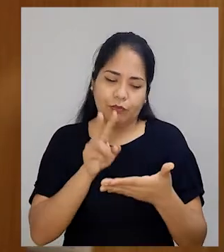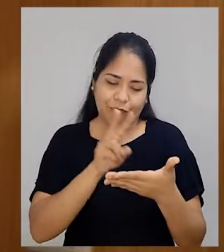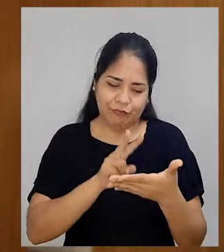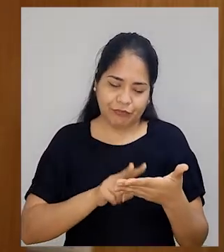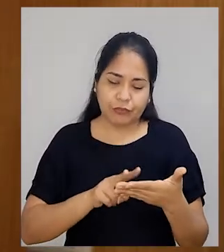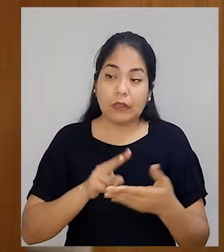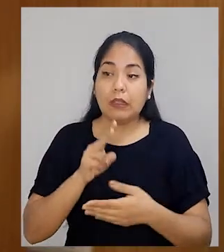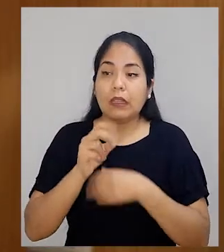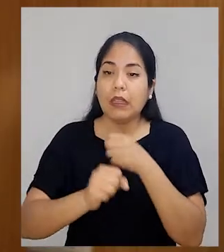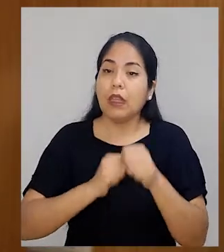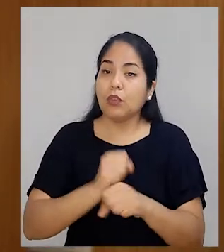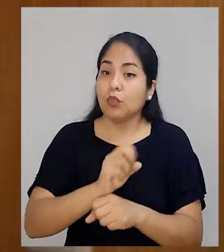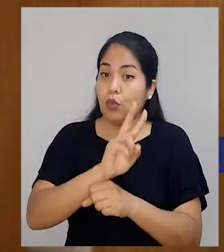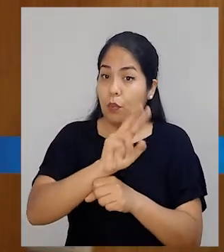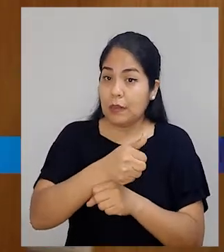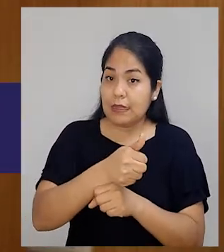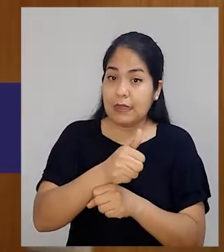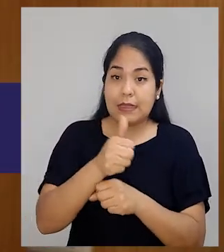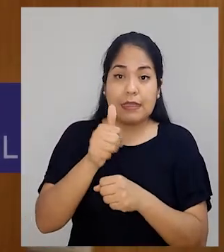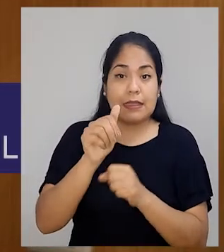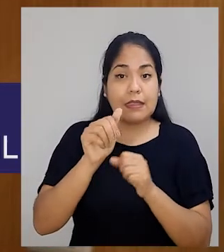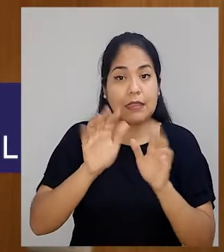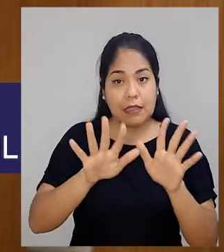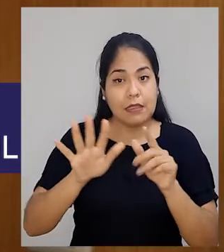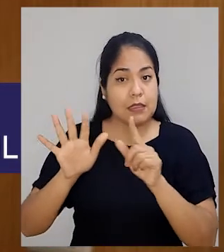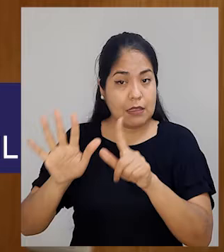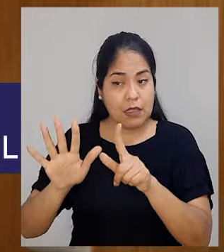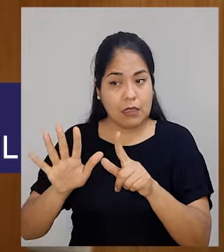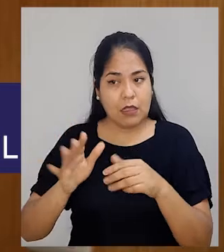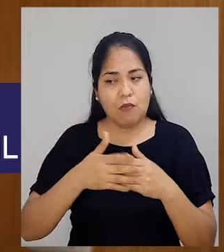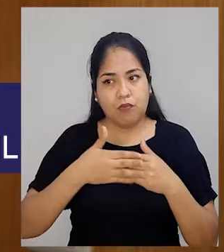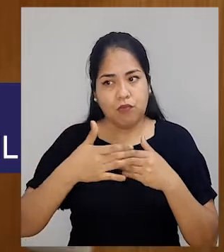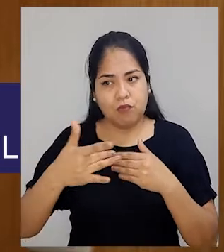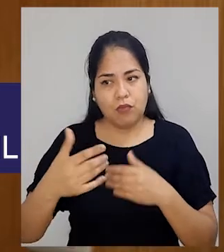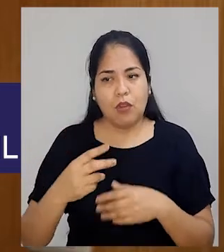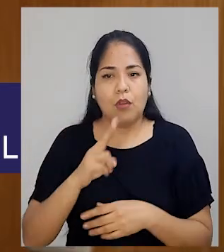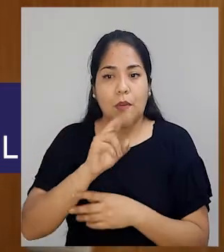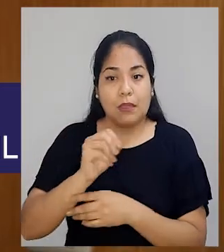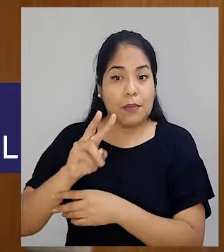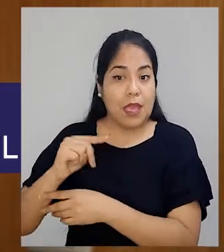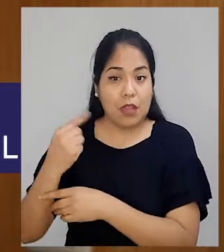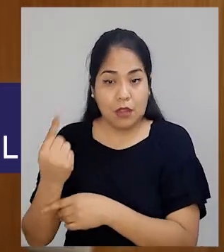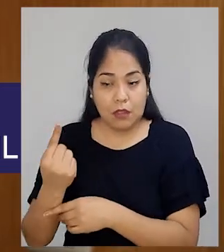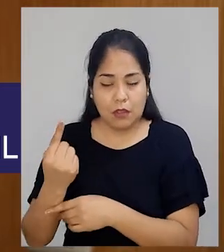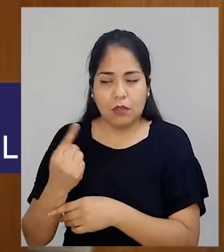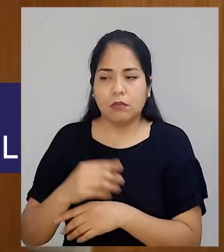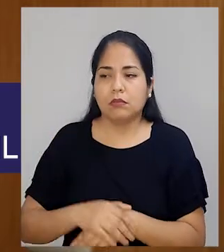pregunta, Joseph. Te comento, mira, desde el año 2017 al 2021, ¿no?